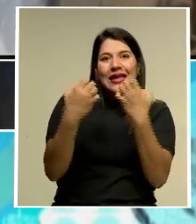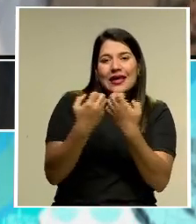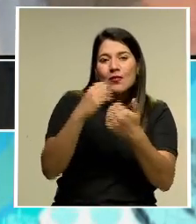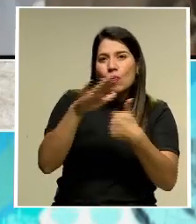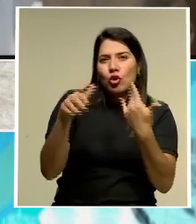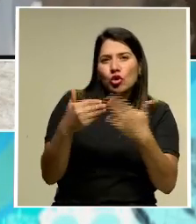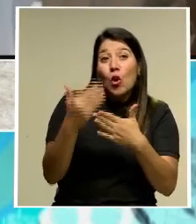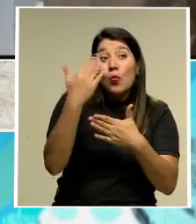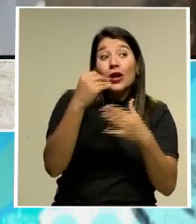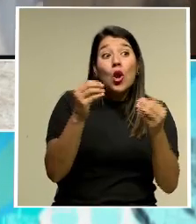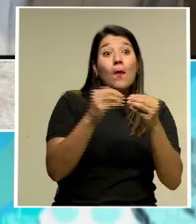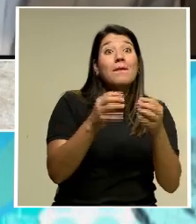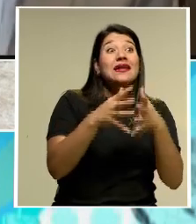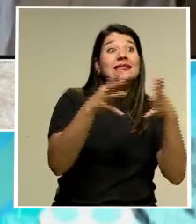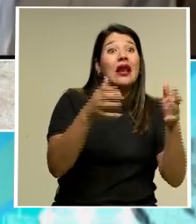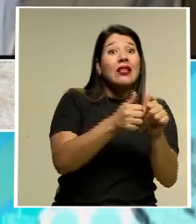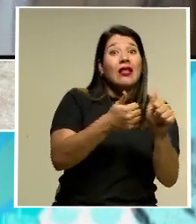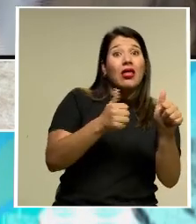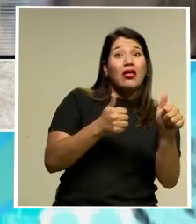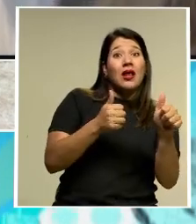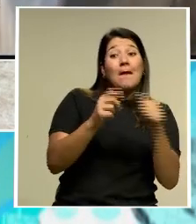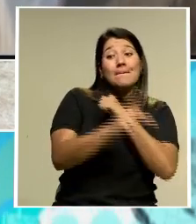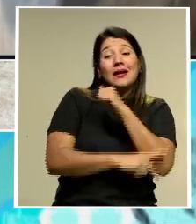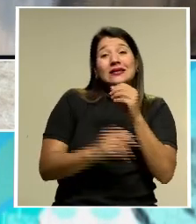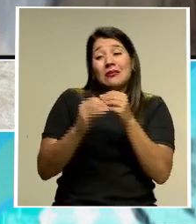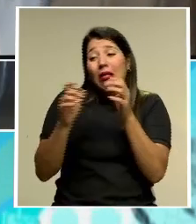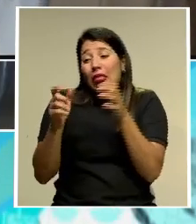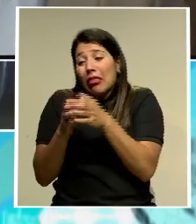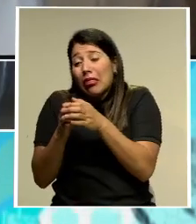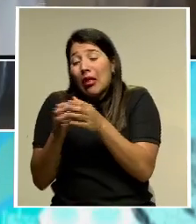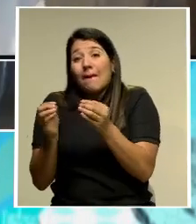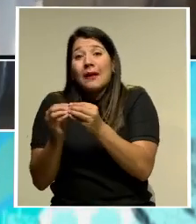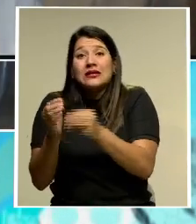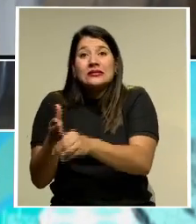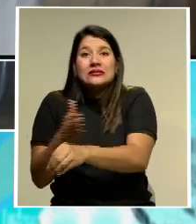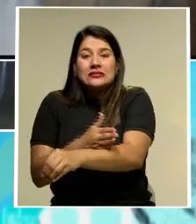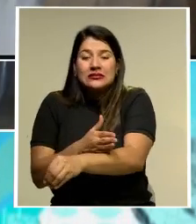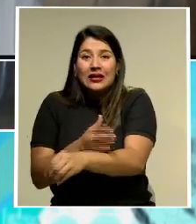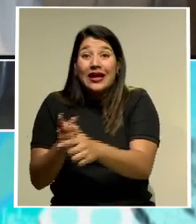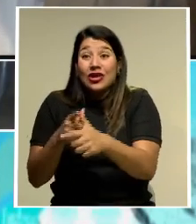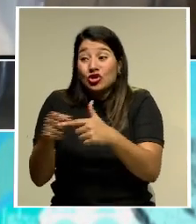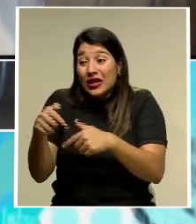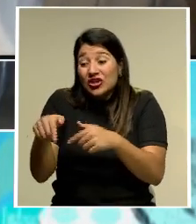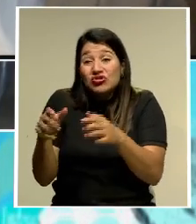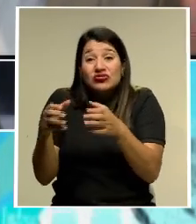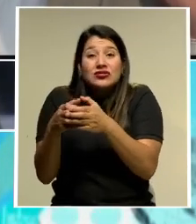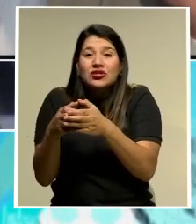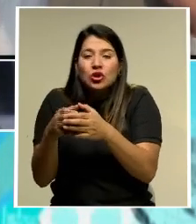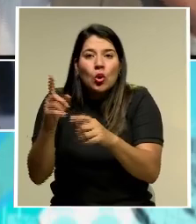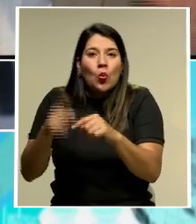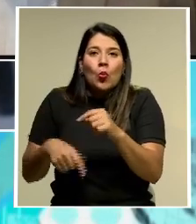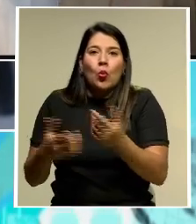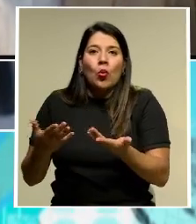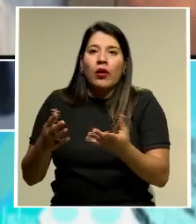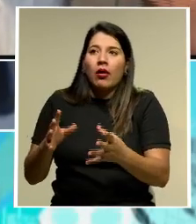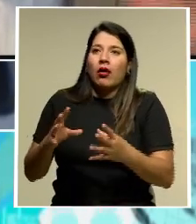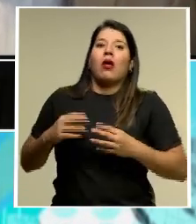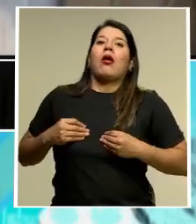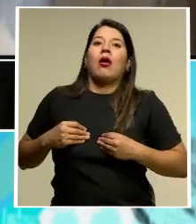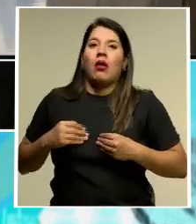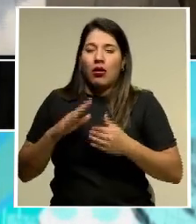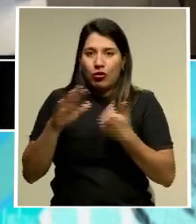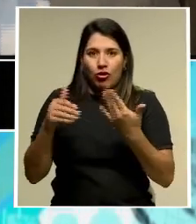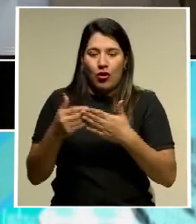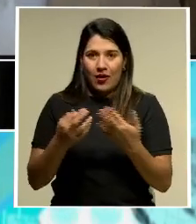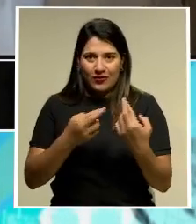grandes son los más rezagados y los más chiquitillos son los más adelantados, y esos chiquitillos no pueden tirarse con la espalda en los hombros,